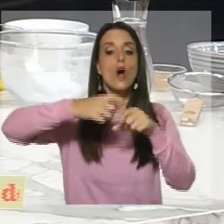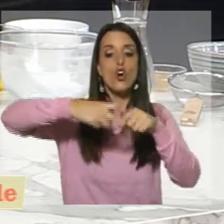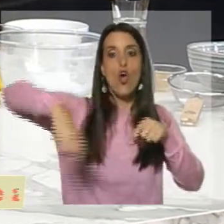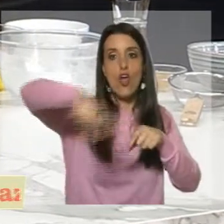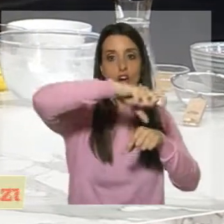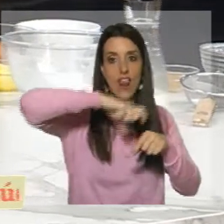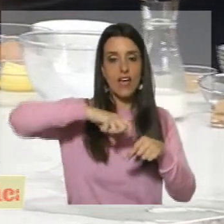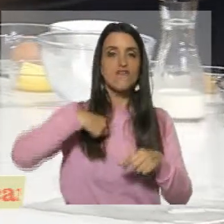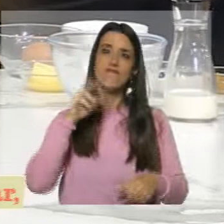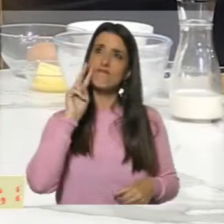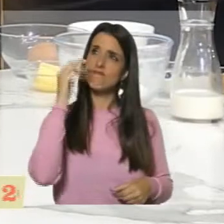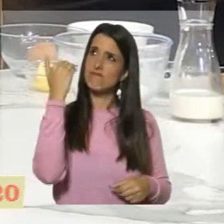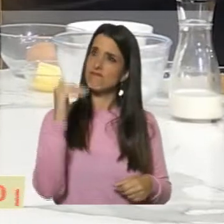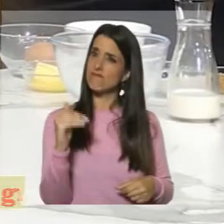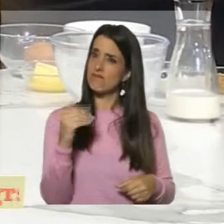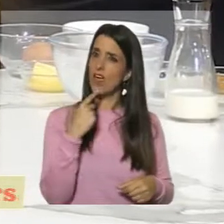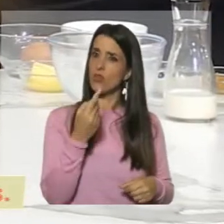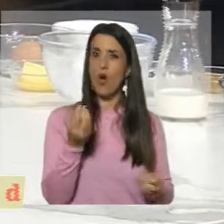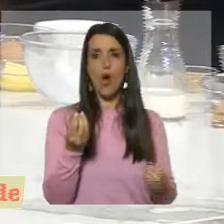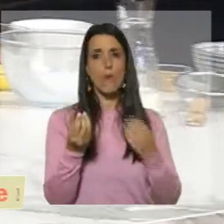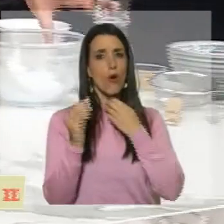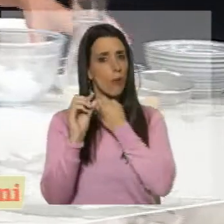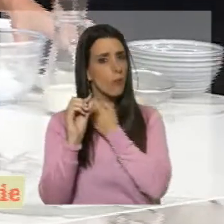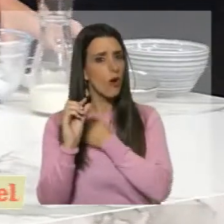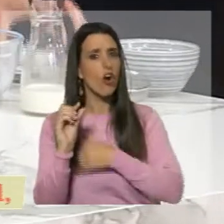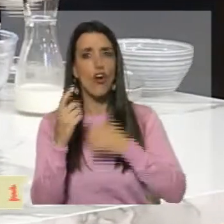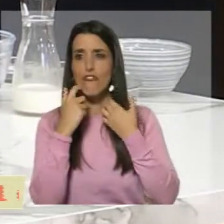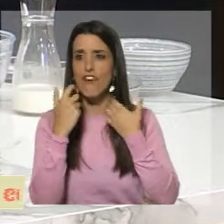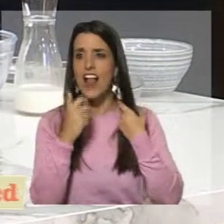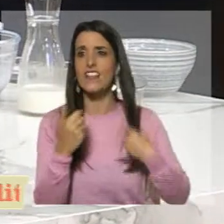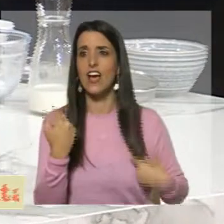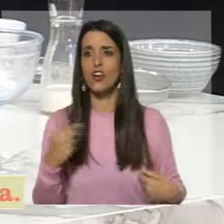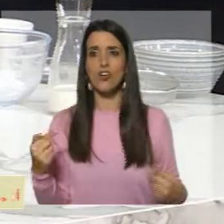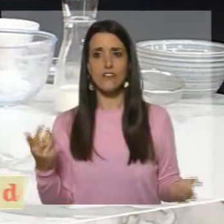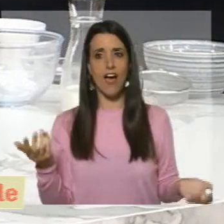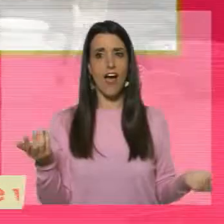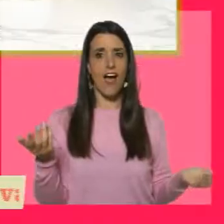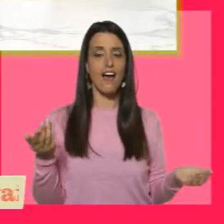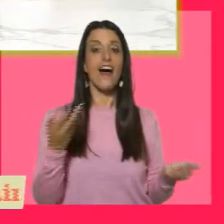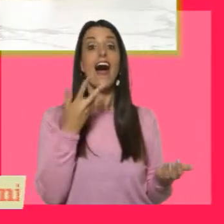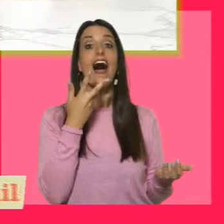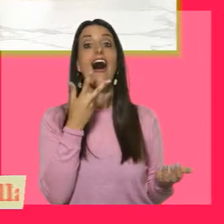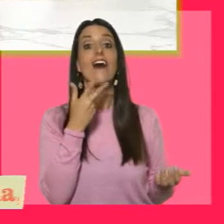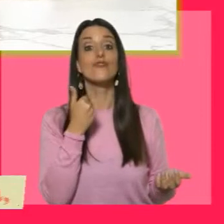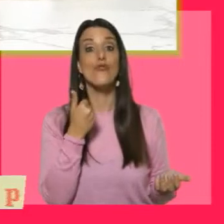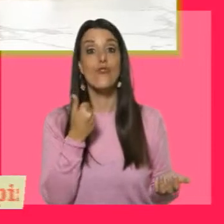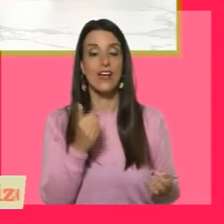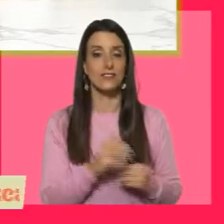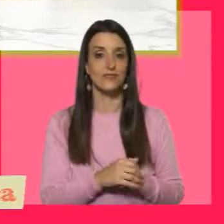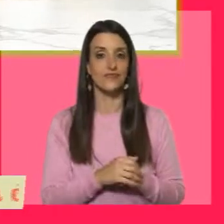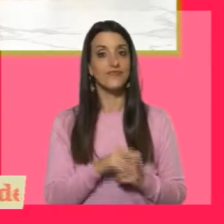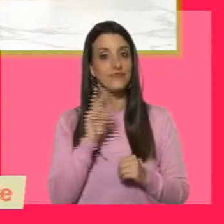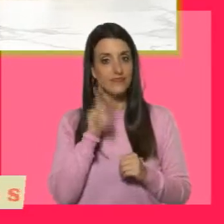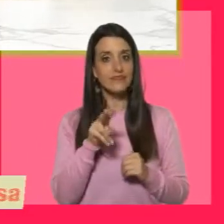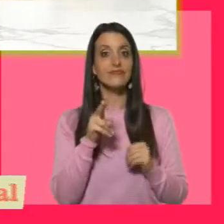yo estaba mirando la receta y por eso te decía. Todo un poquito. Me daba como que era poquito. ¿Azúcar? Viste que yo